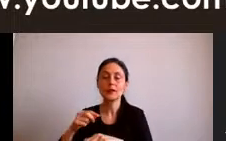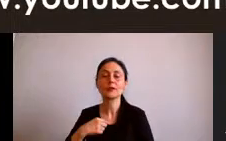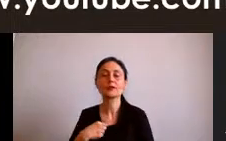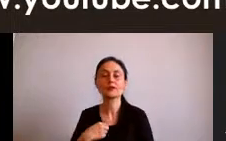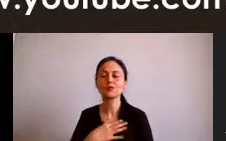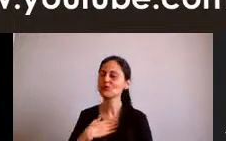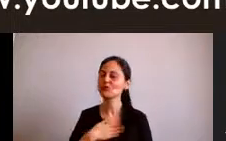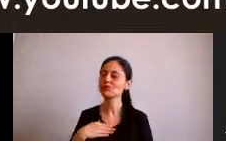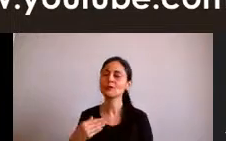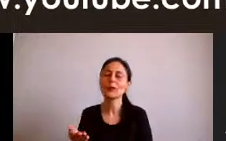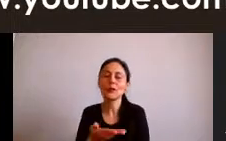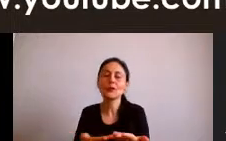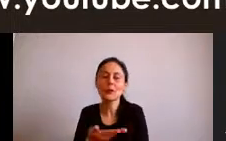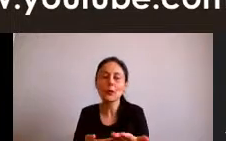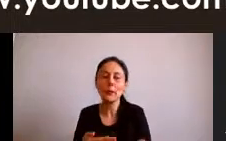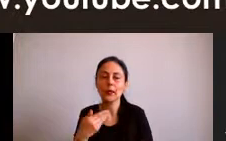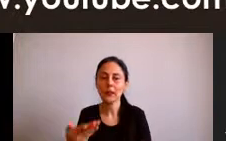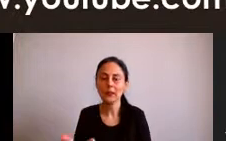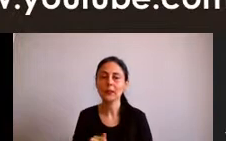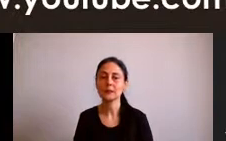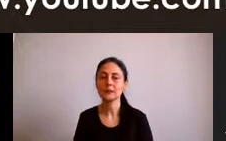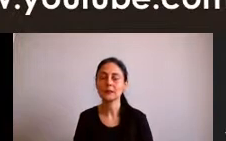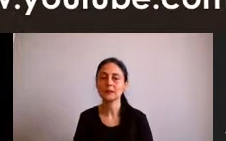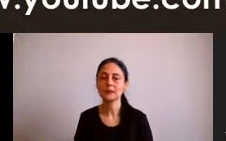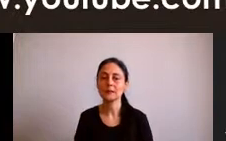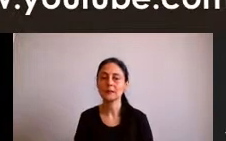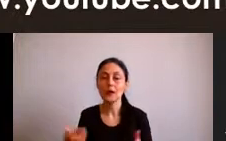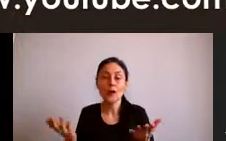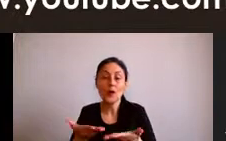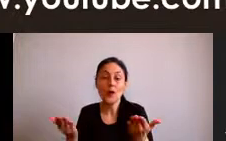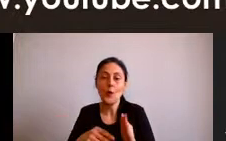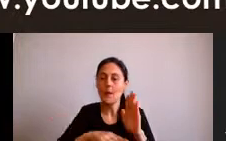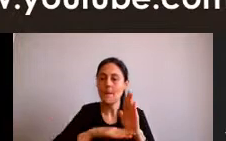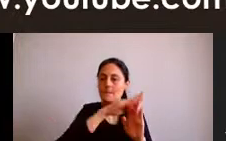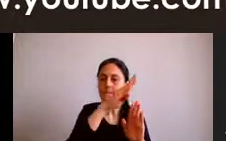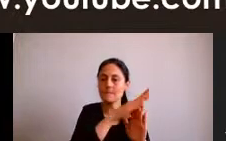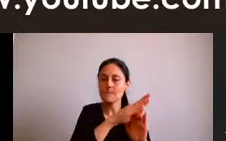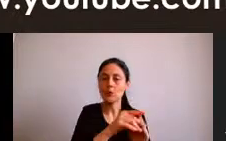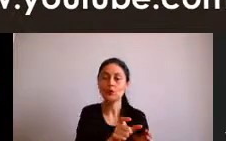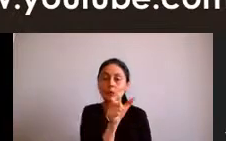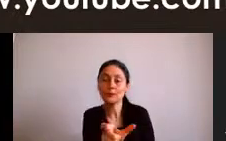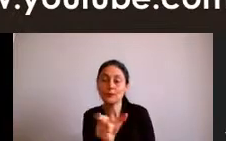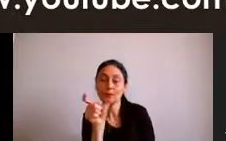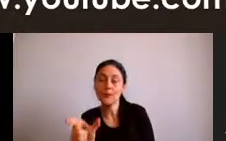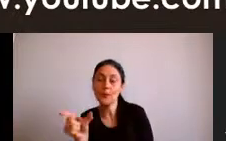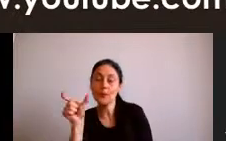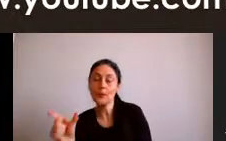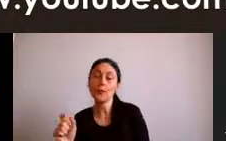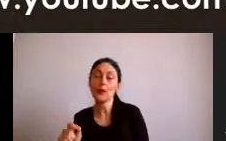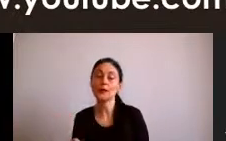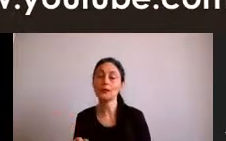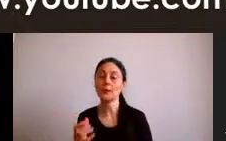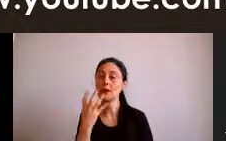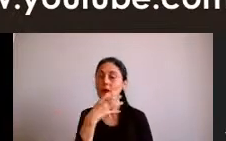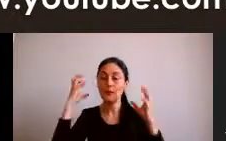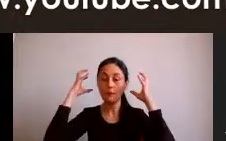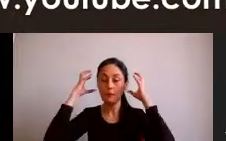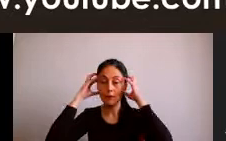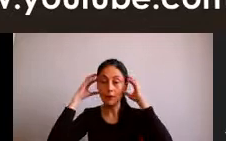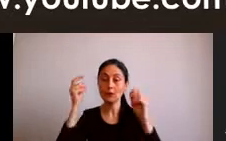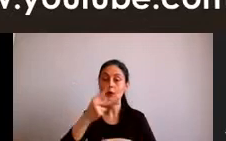han crecido los puestos laborales tanto de terapeutas ocupacionales, fonoaudiólogos, kinesiólogos, enfermeras, en todas estas